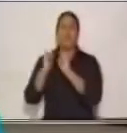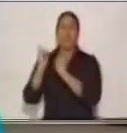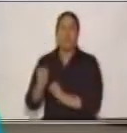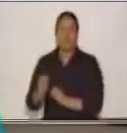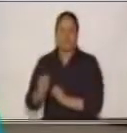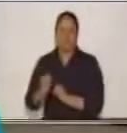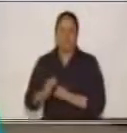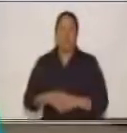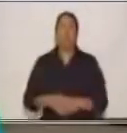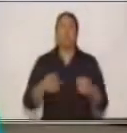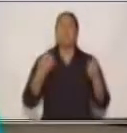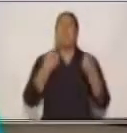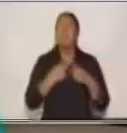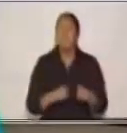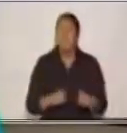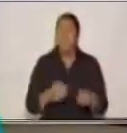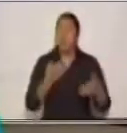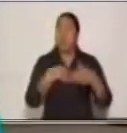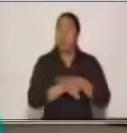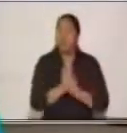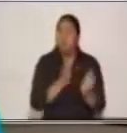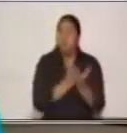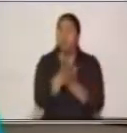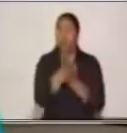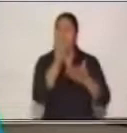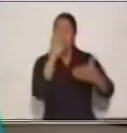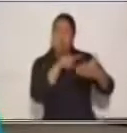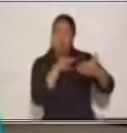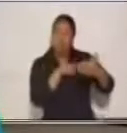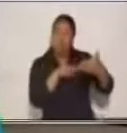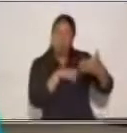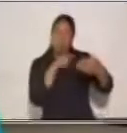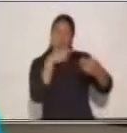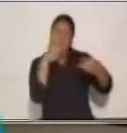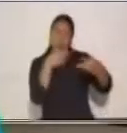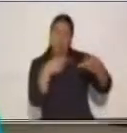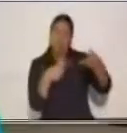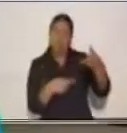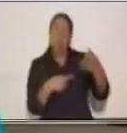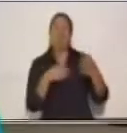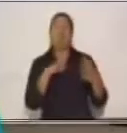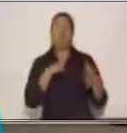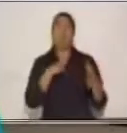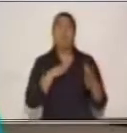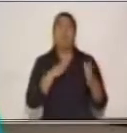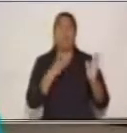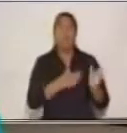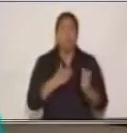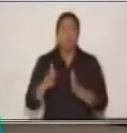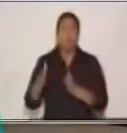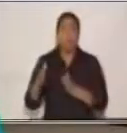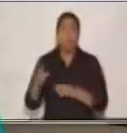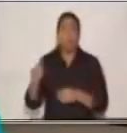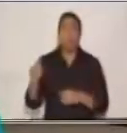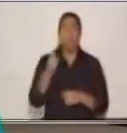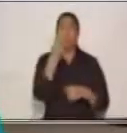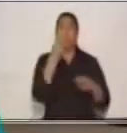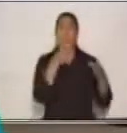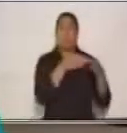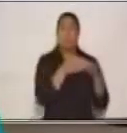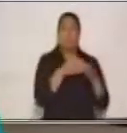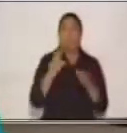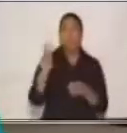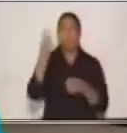Pero dentro de los derechos humanos también encontramos clasificaciones. Hay de primera generación, de